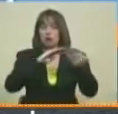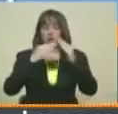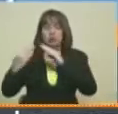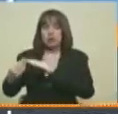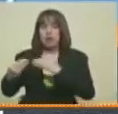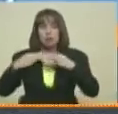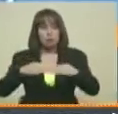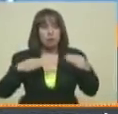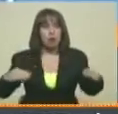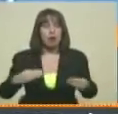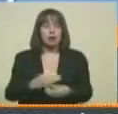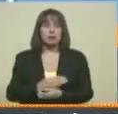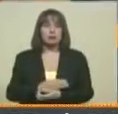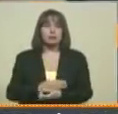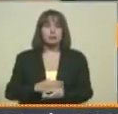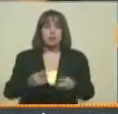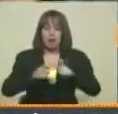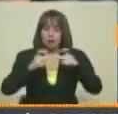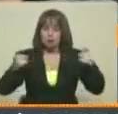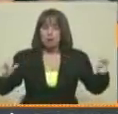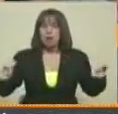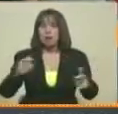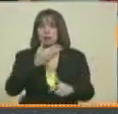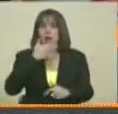populares, ampliar, mejorar.